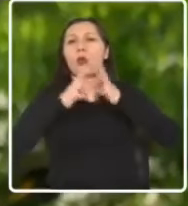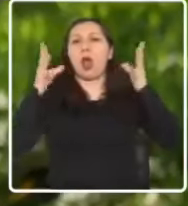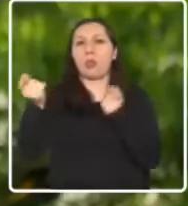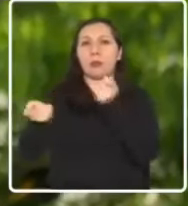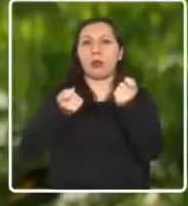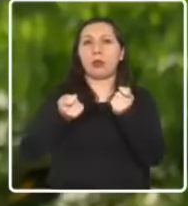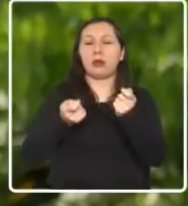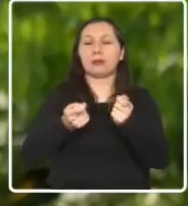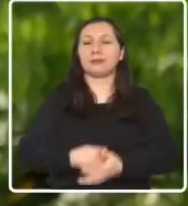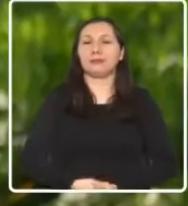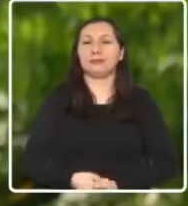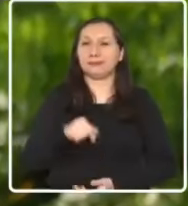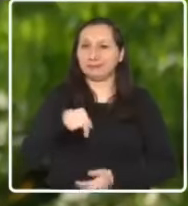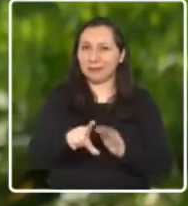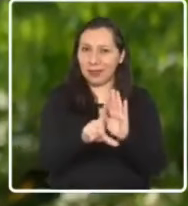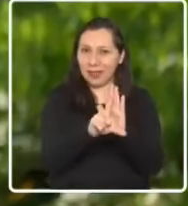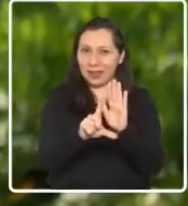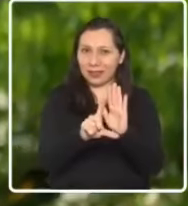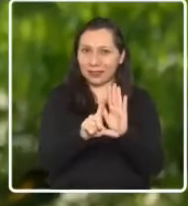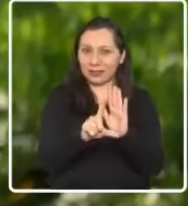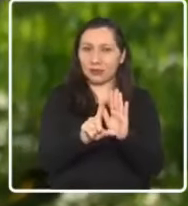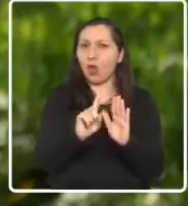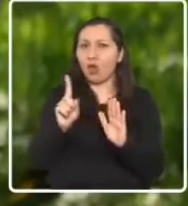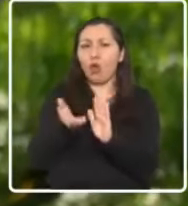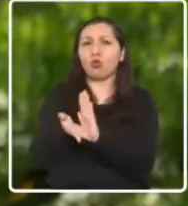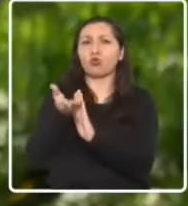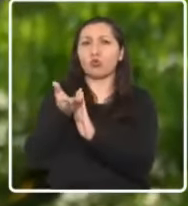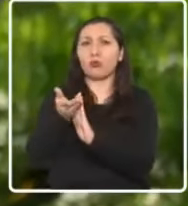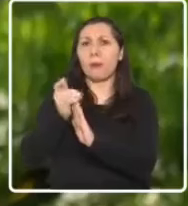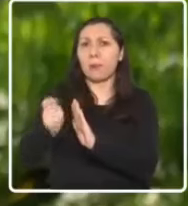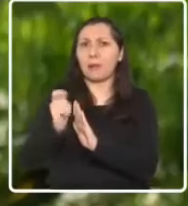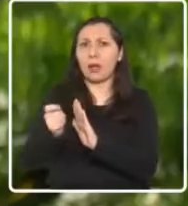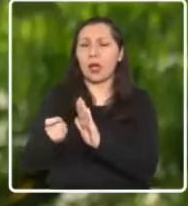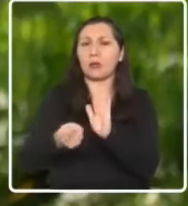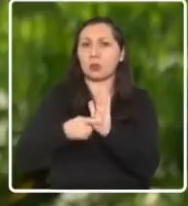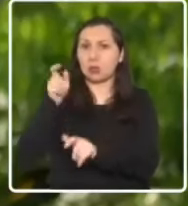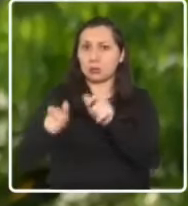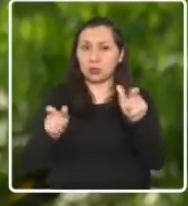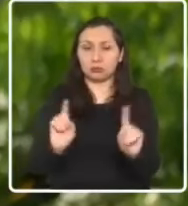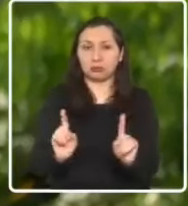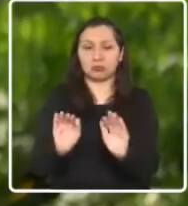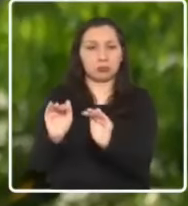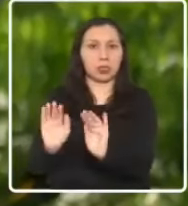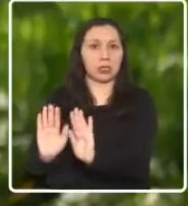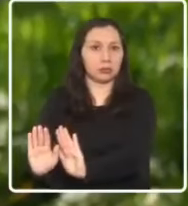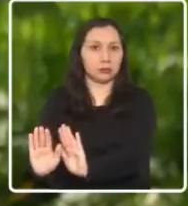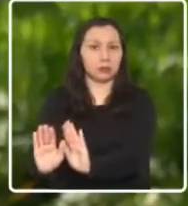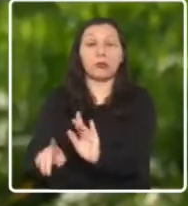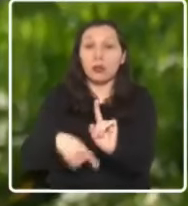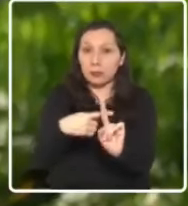riquezas. Esta ley no incrementa la carga impositiva de las personas. Y es